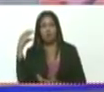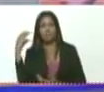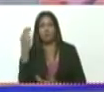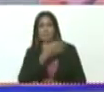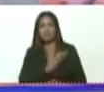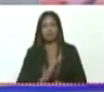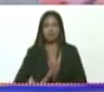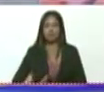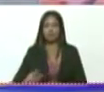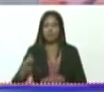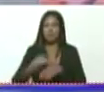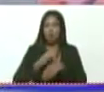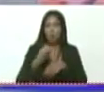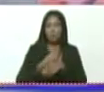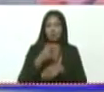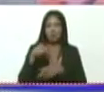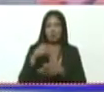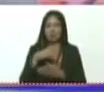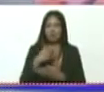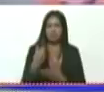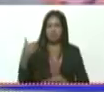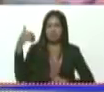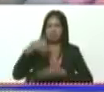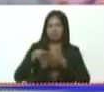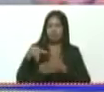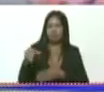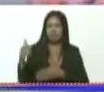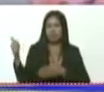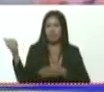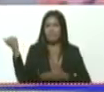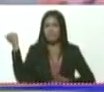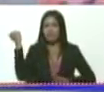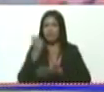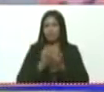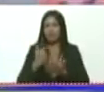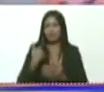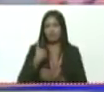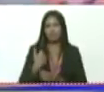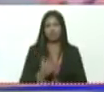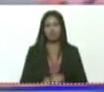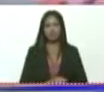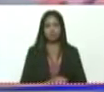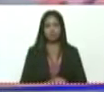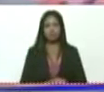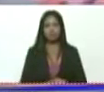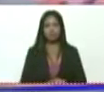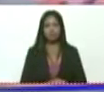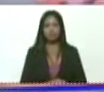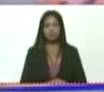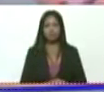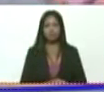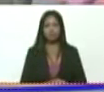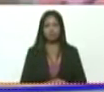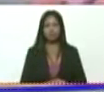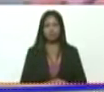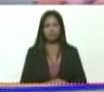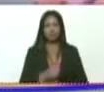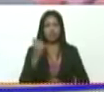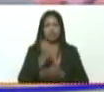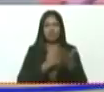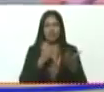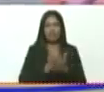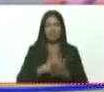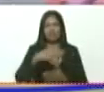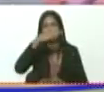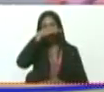de Colombia en este intento fascista para asesinarme, para ataques terroristas